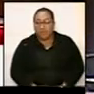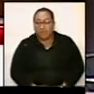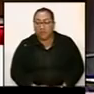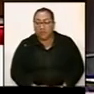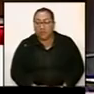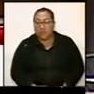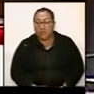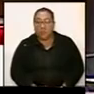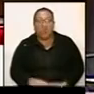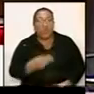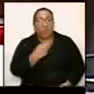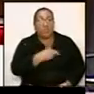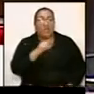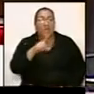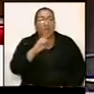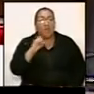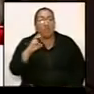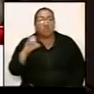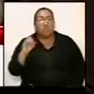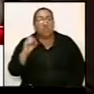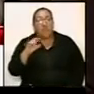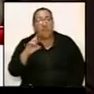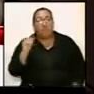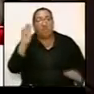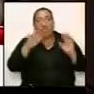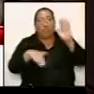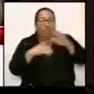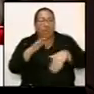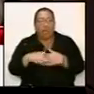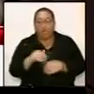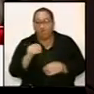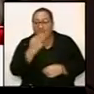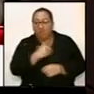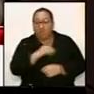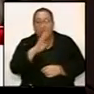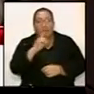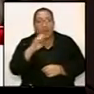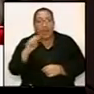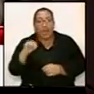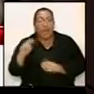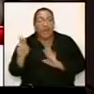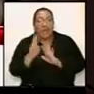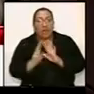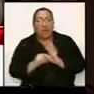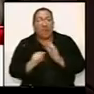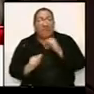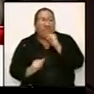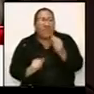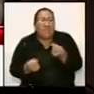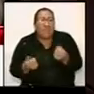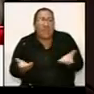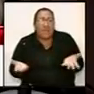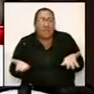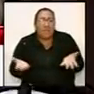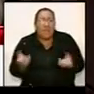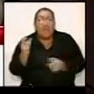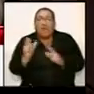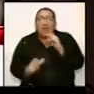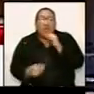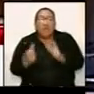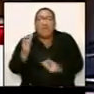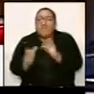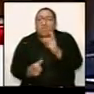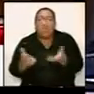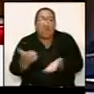el Hospital Leoncio Prado de Huamachuco se cae a pedazos. El Hospital Belén, el regional, faltan recursos humanos,